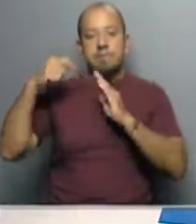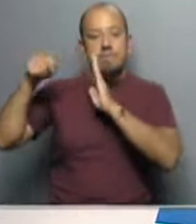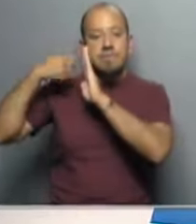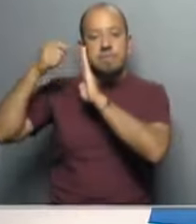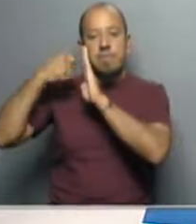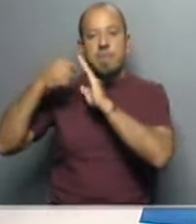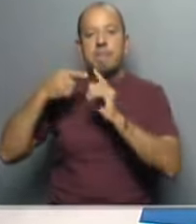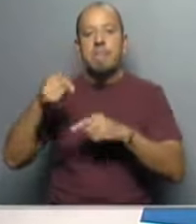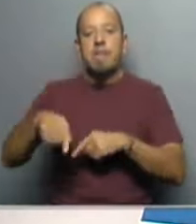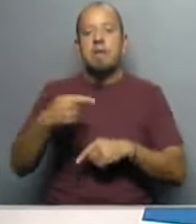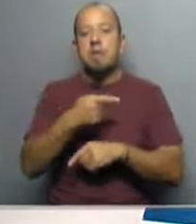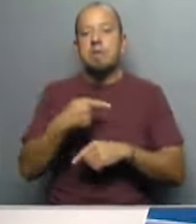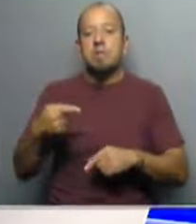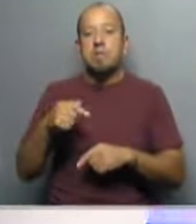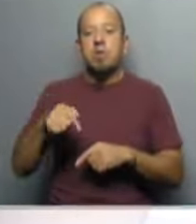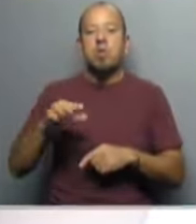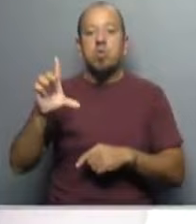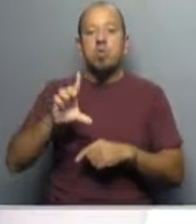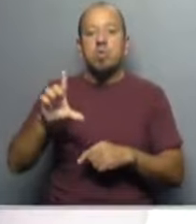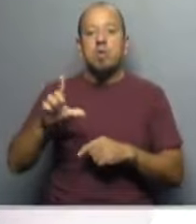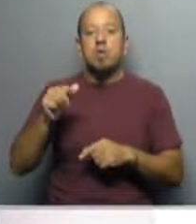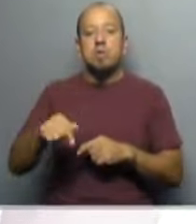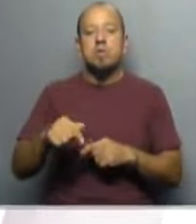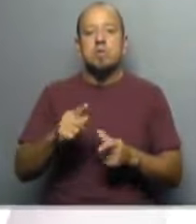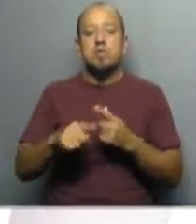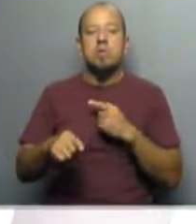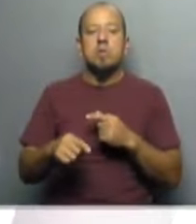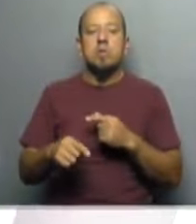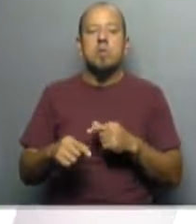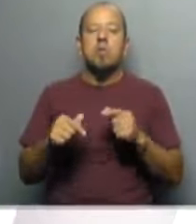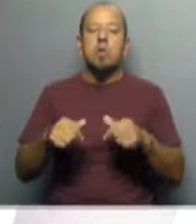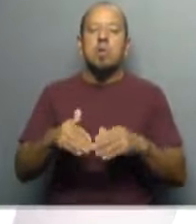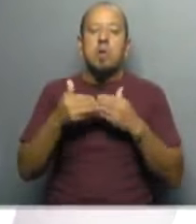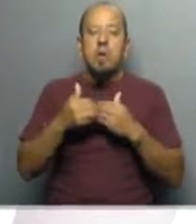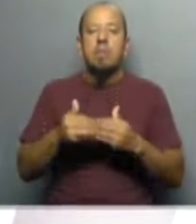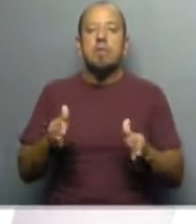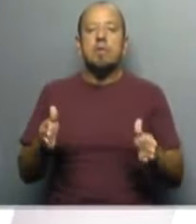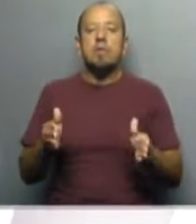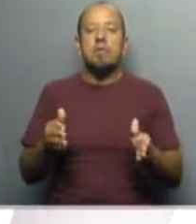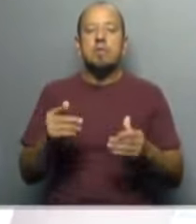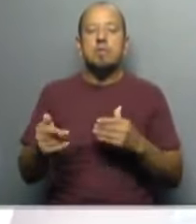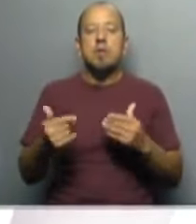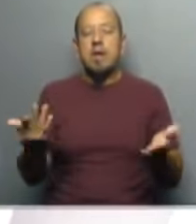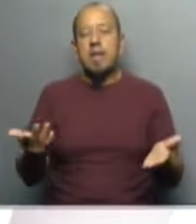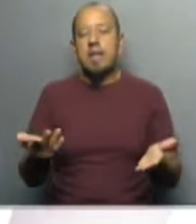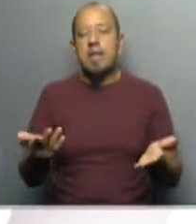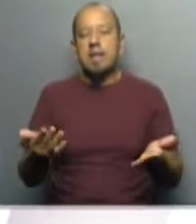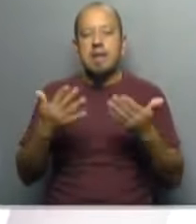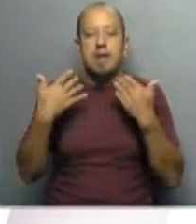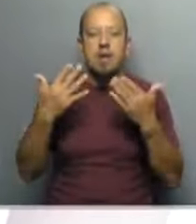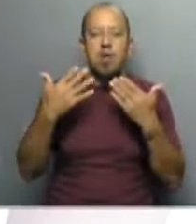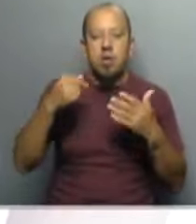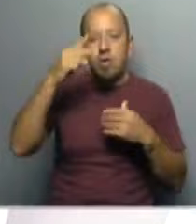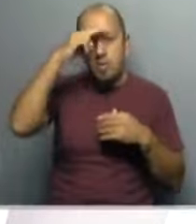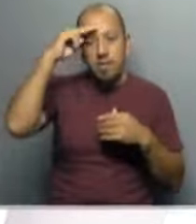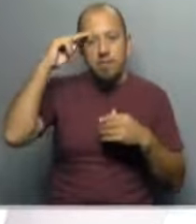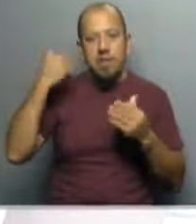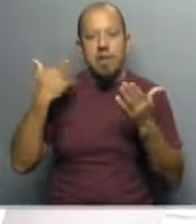Y esta semana, hoy lunes, vamos a arrancar con un ciclito que tiene que ver con el verano, específicamente